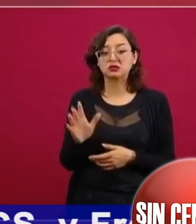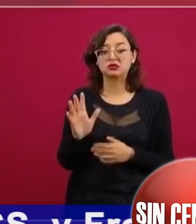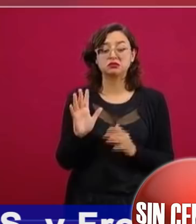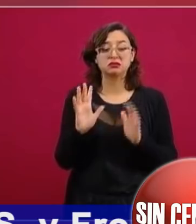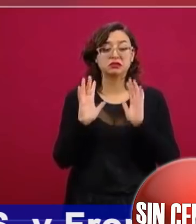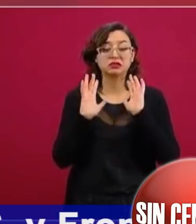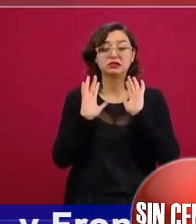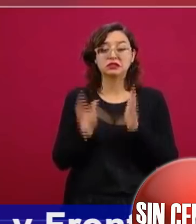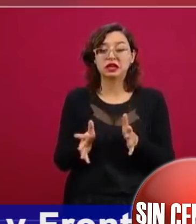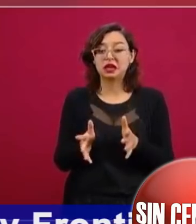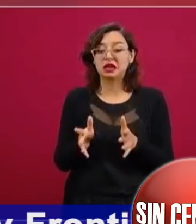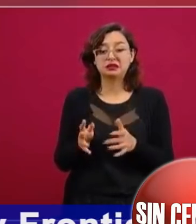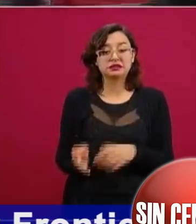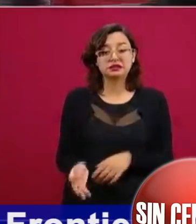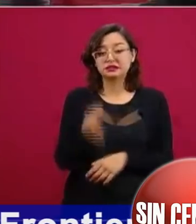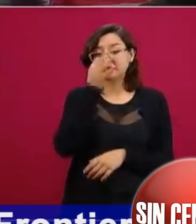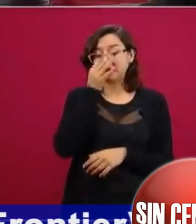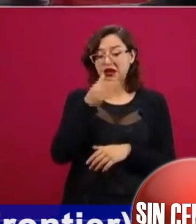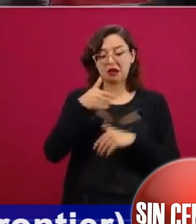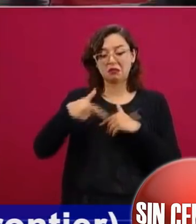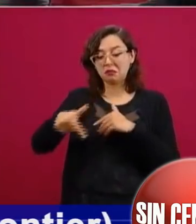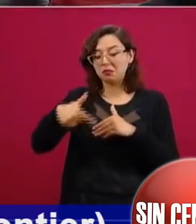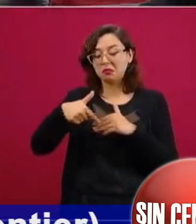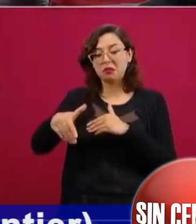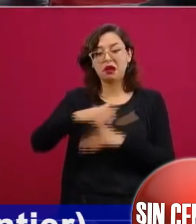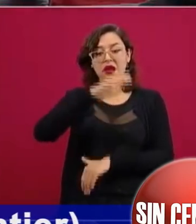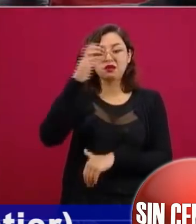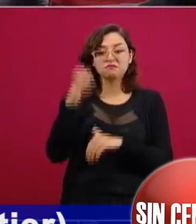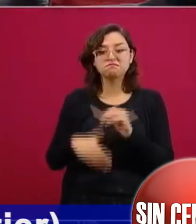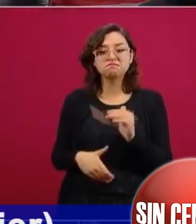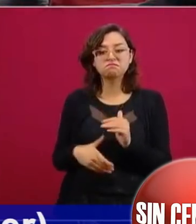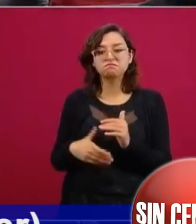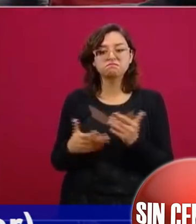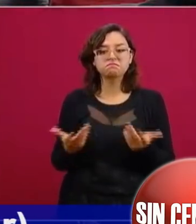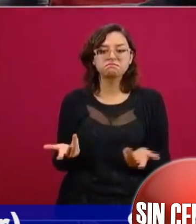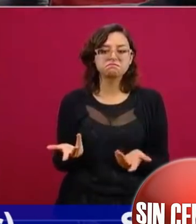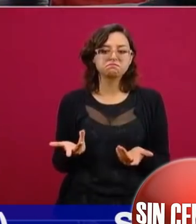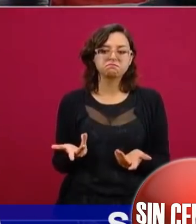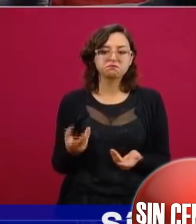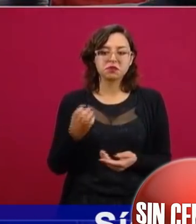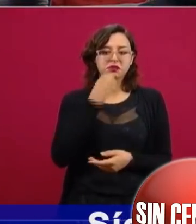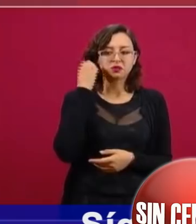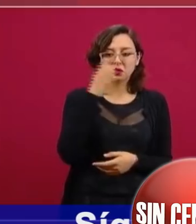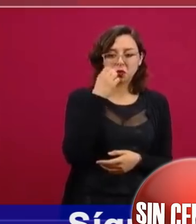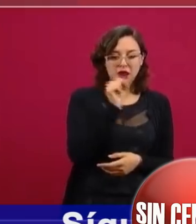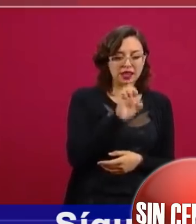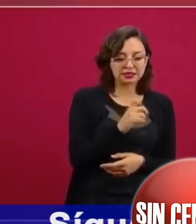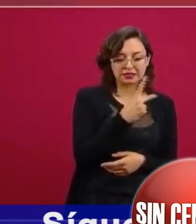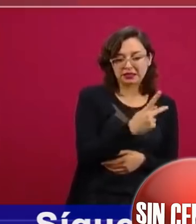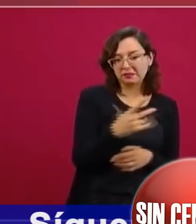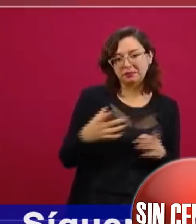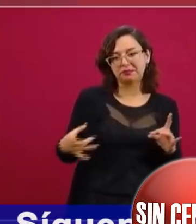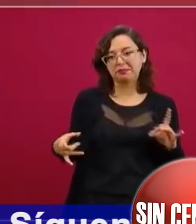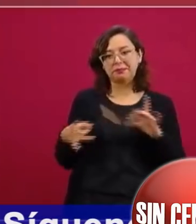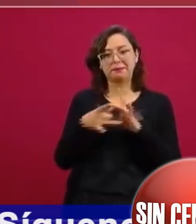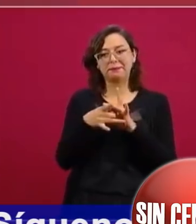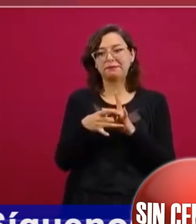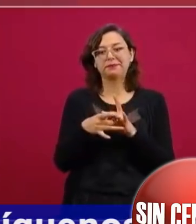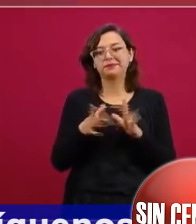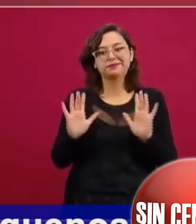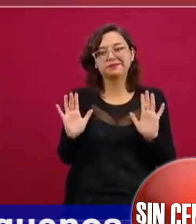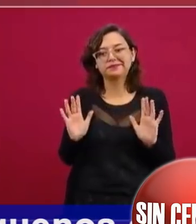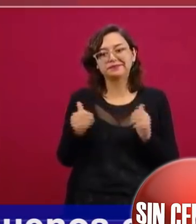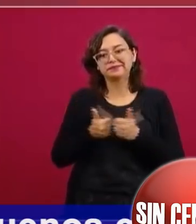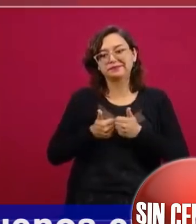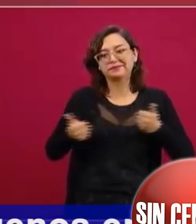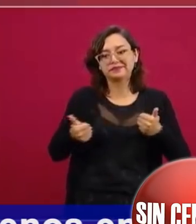concluyendo su periodo, y no les aplica el calendario escolar, porque como son autónomas, cada una